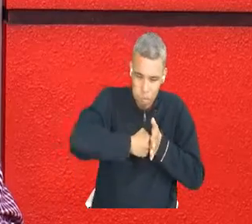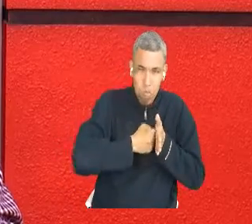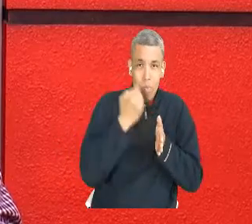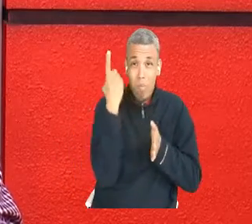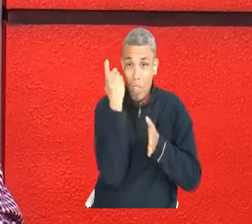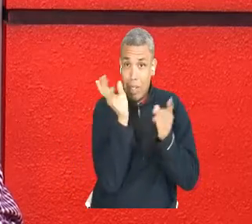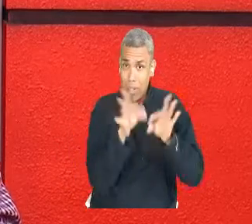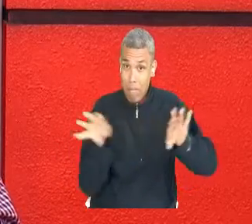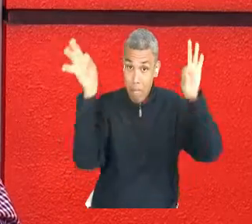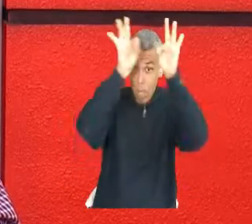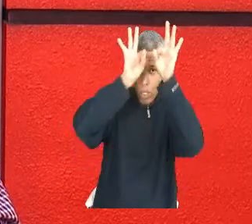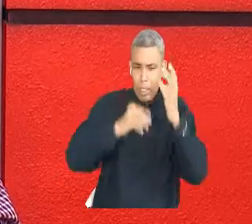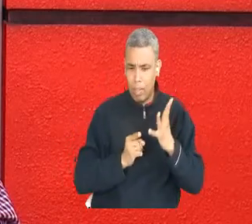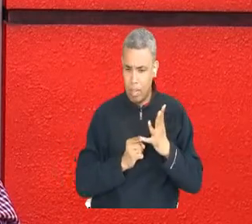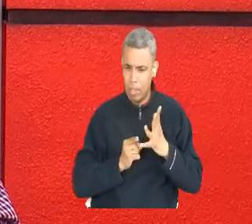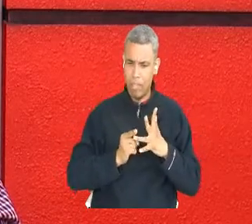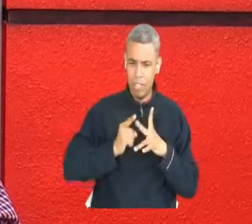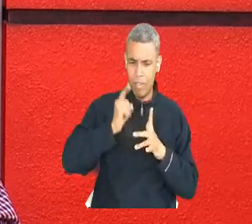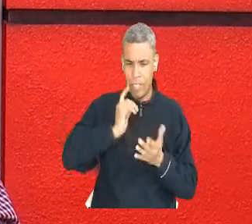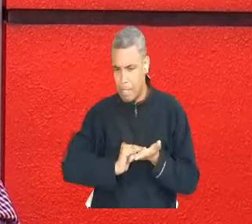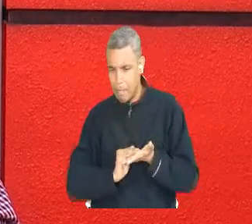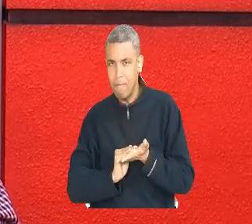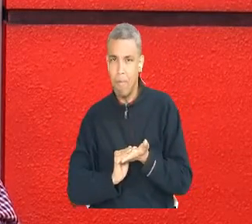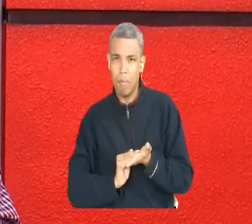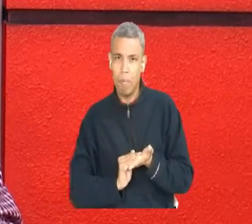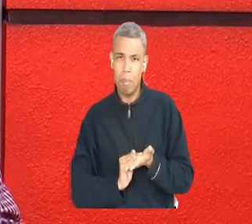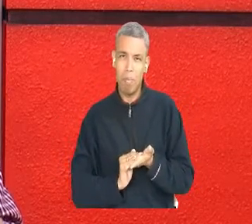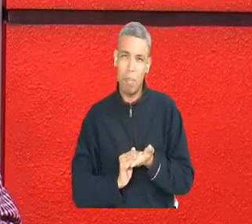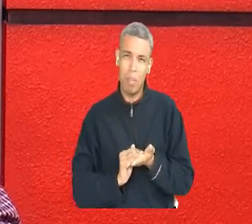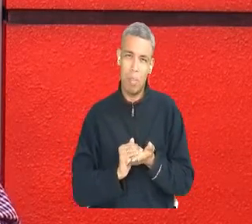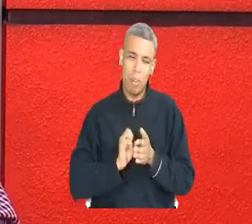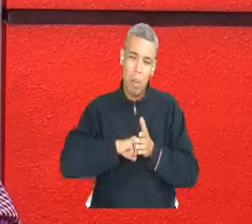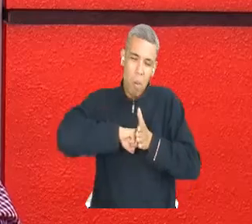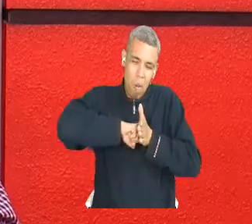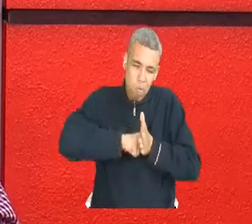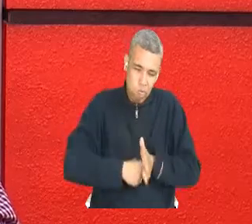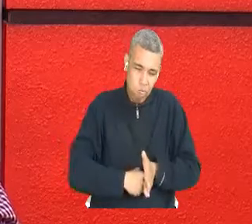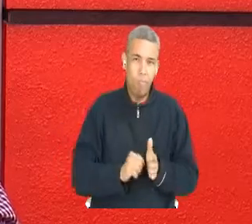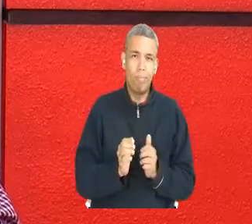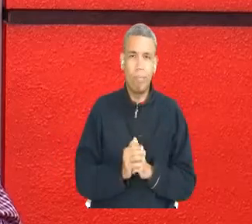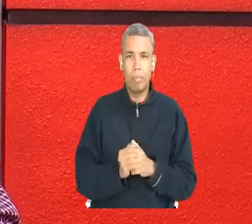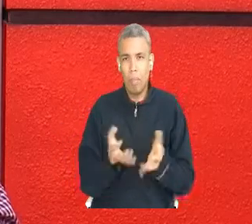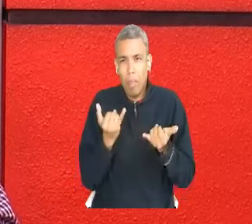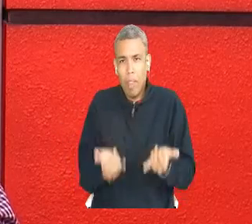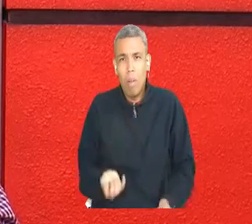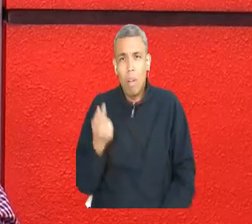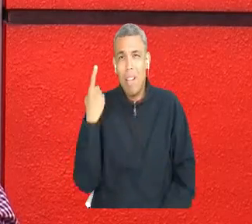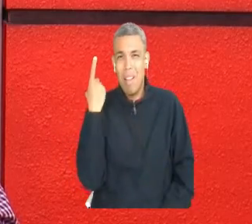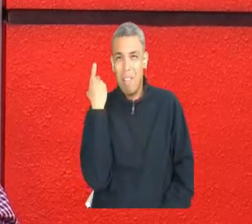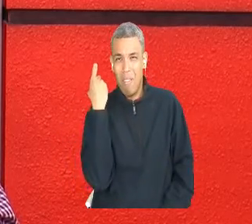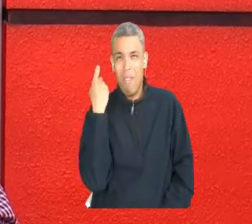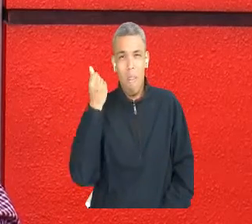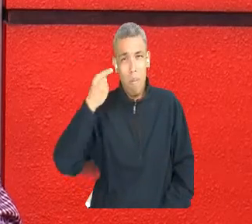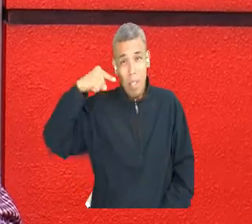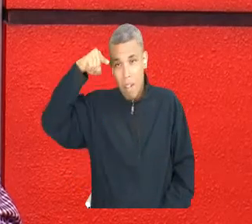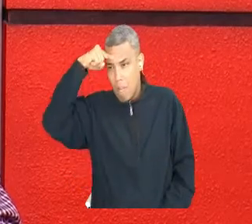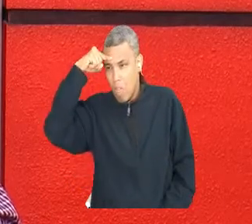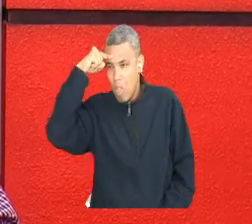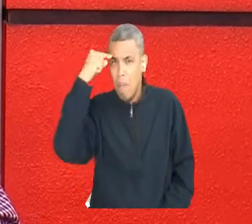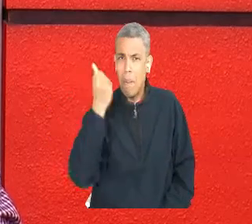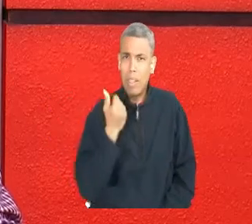pero pienso que es un momento importante en ese momento se habla de crisis en la ciudad pero yo pienso que lo que hay es más una